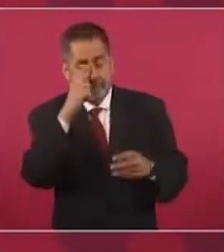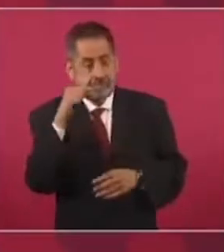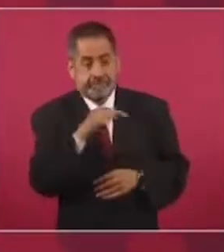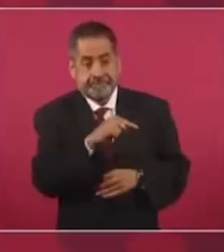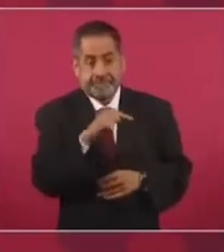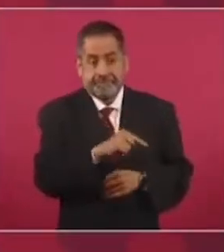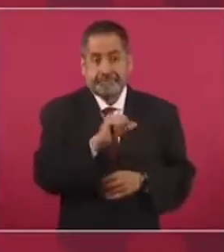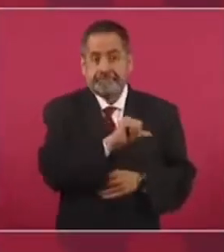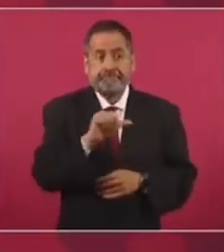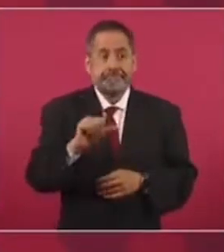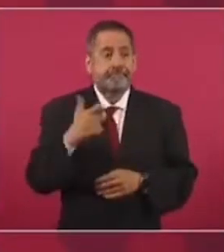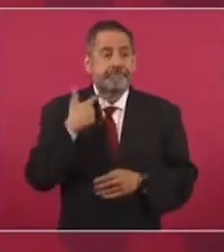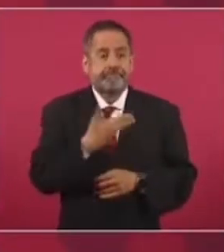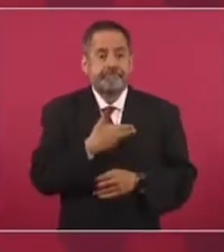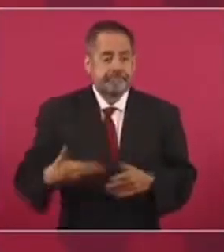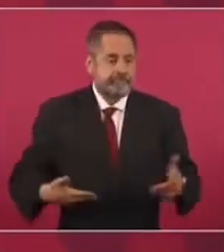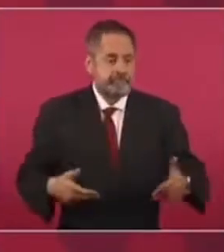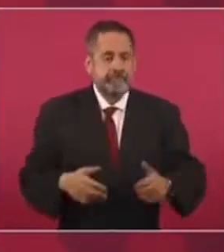El